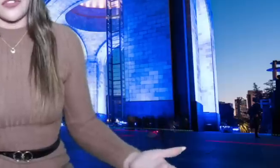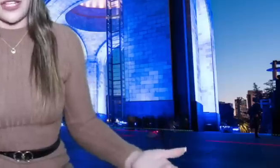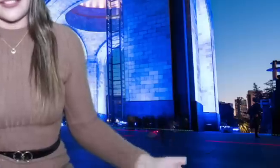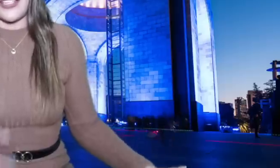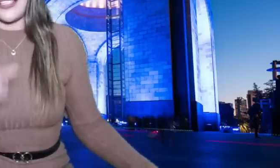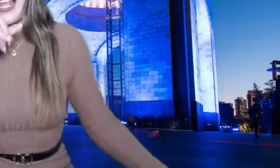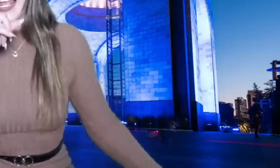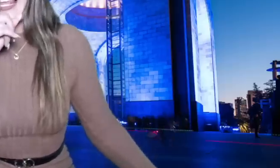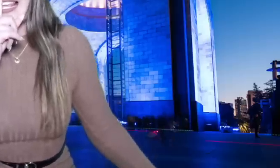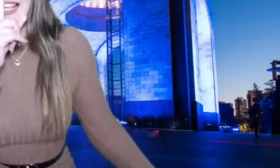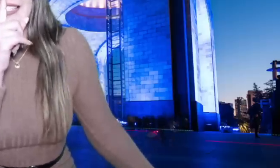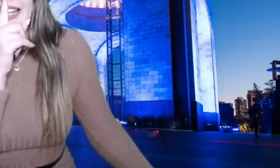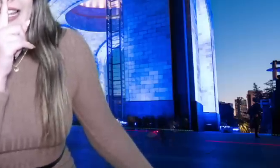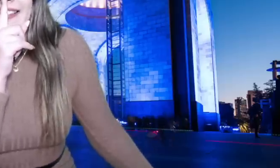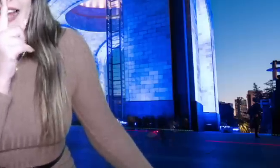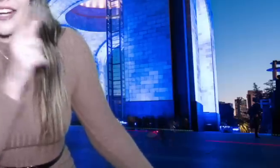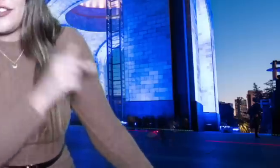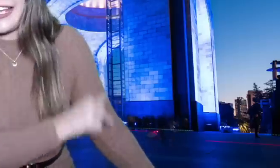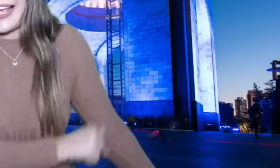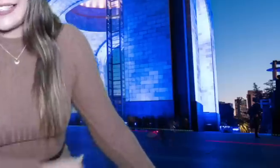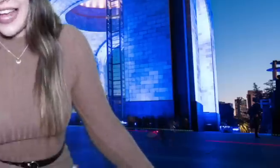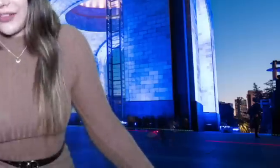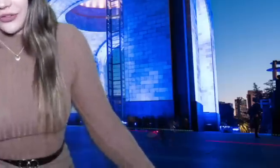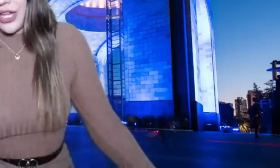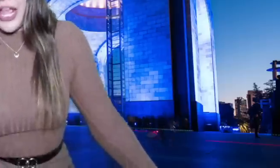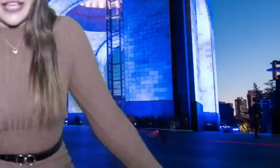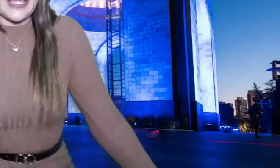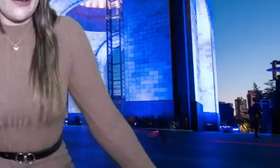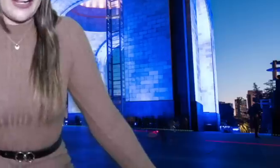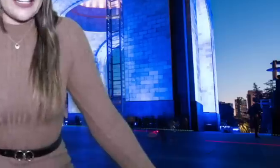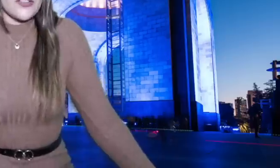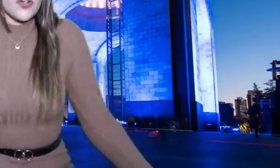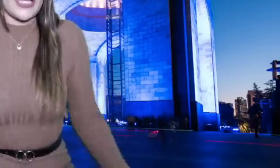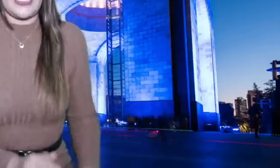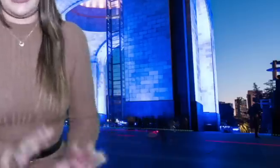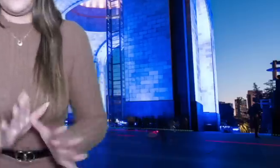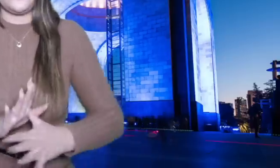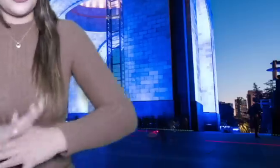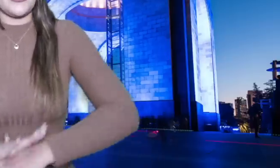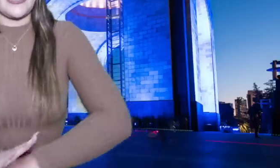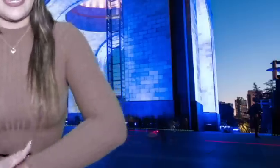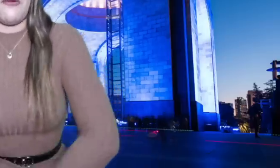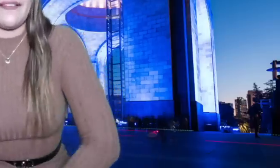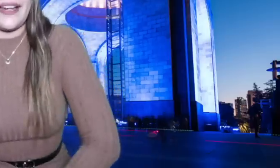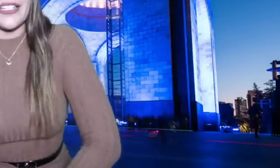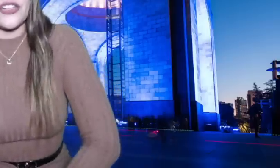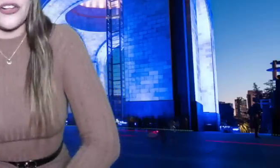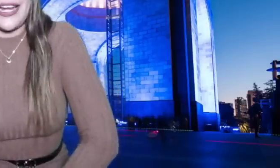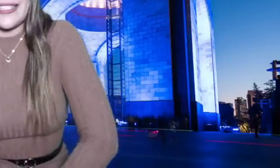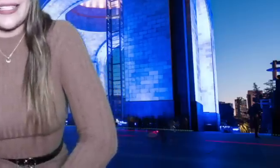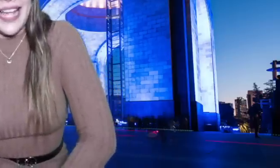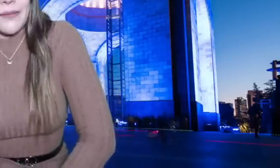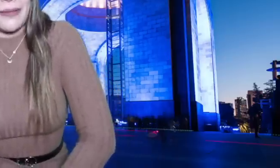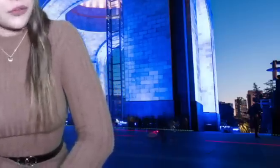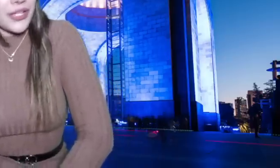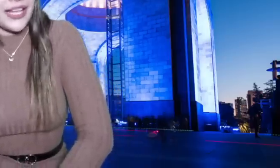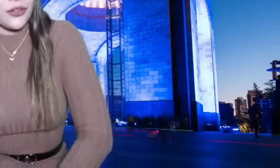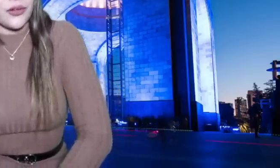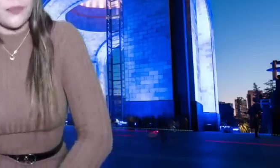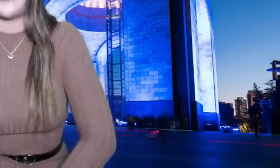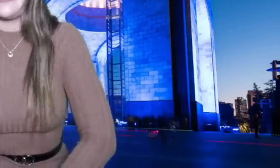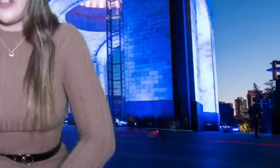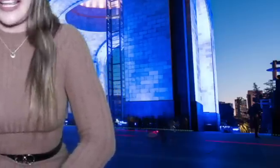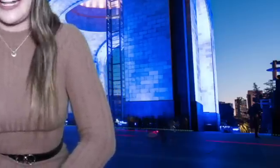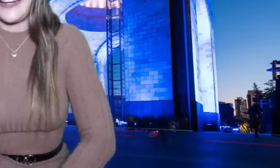las circunstancias y que se quedaron callados. Y que ahora resulta que no quieren que la Guardia Nacional esté ahí